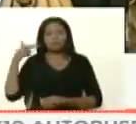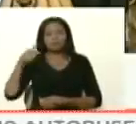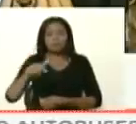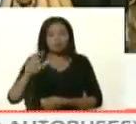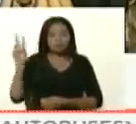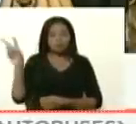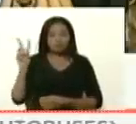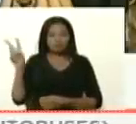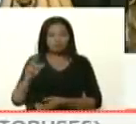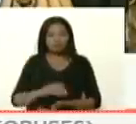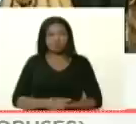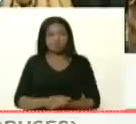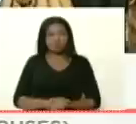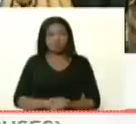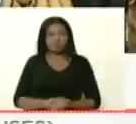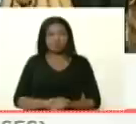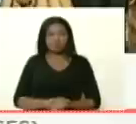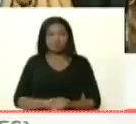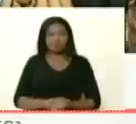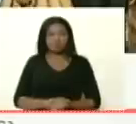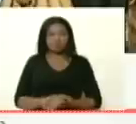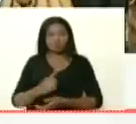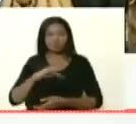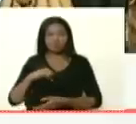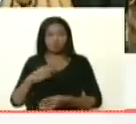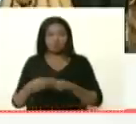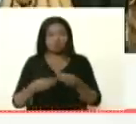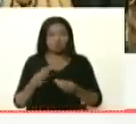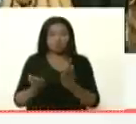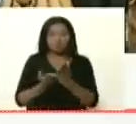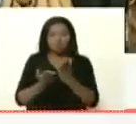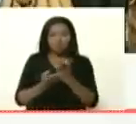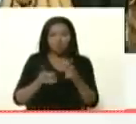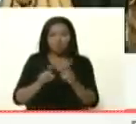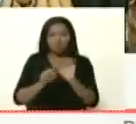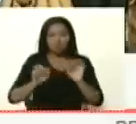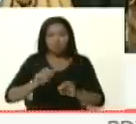Venezuela. Hemos estado haciendo los estudios,